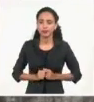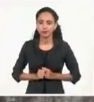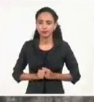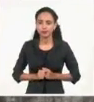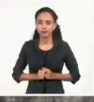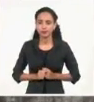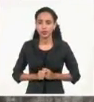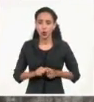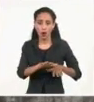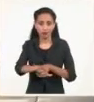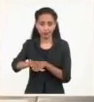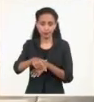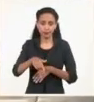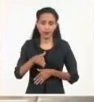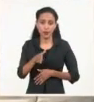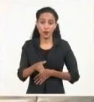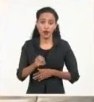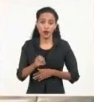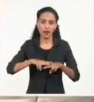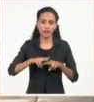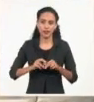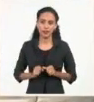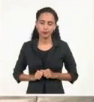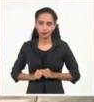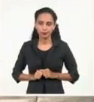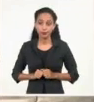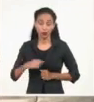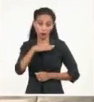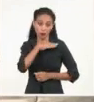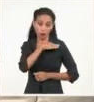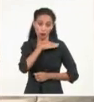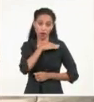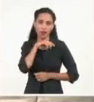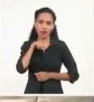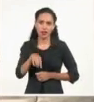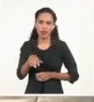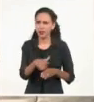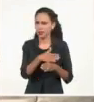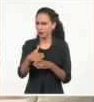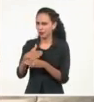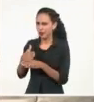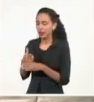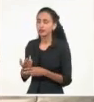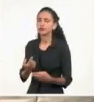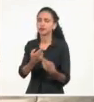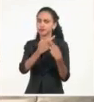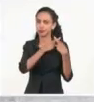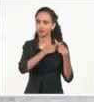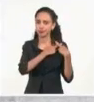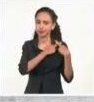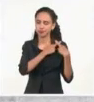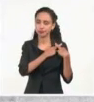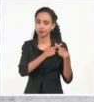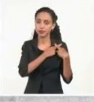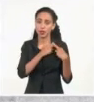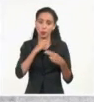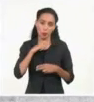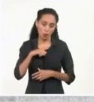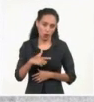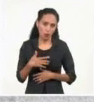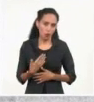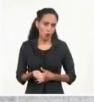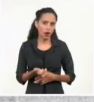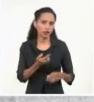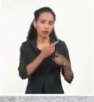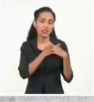su trayectoria hacia la capital en las fuerzas armadas revolucionarias ocupó diferentes responsabilidades entre las que se destacan